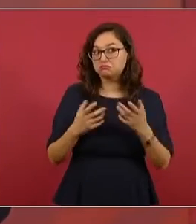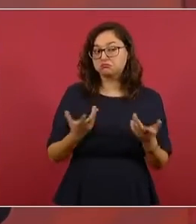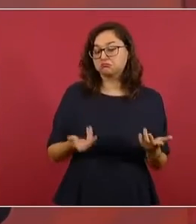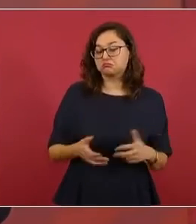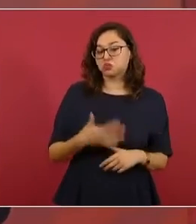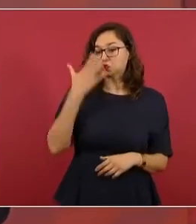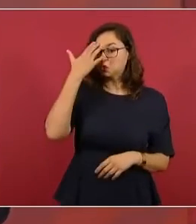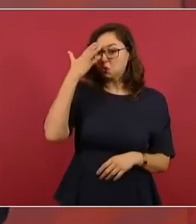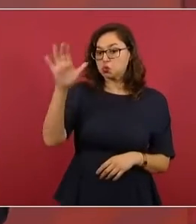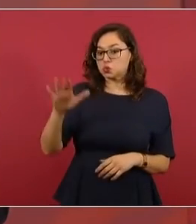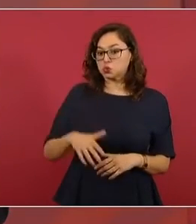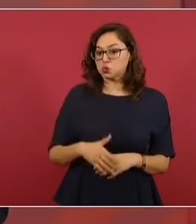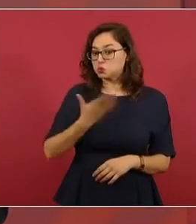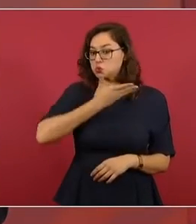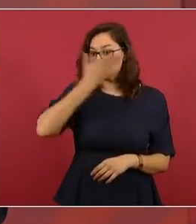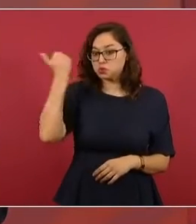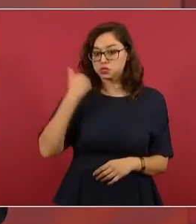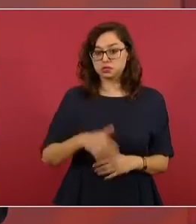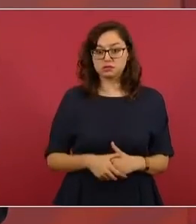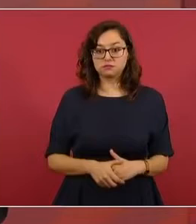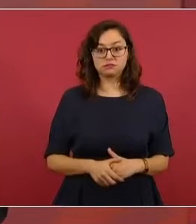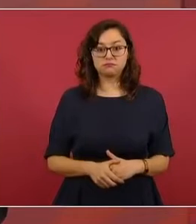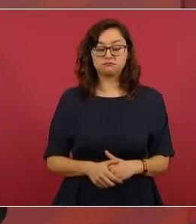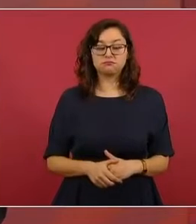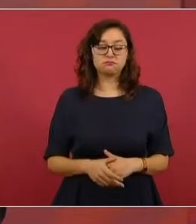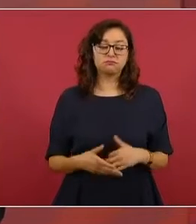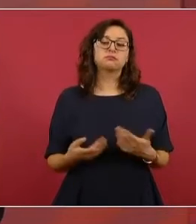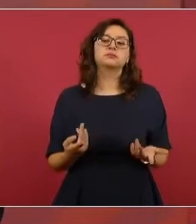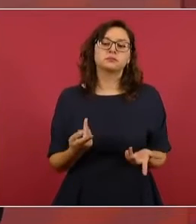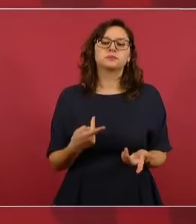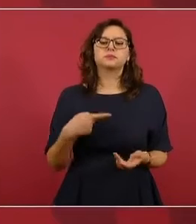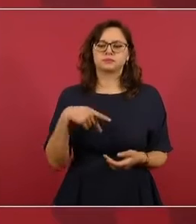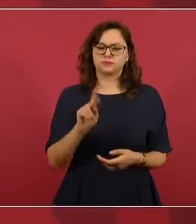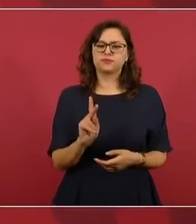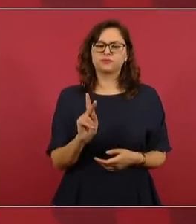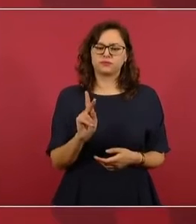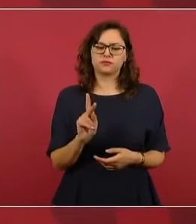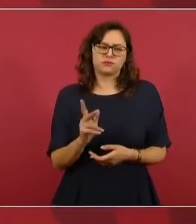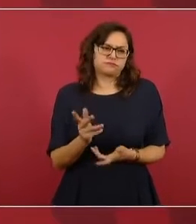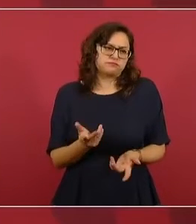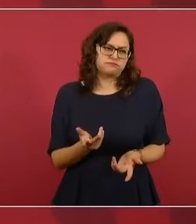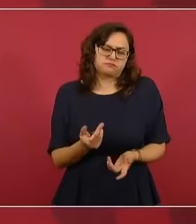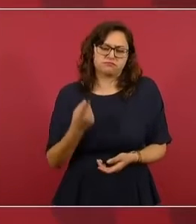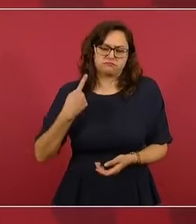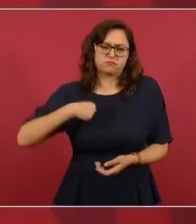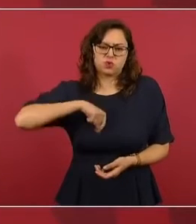dicho es de que hay facilidades